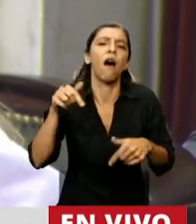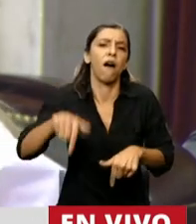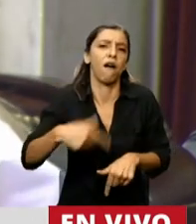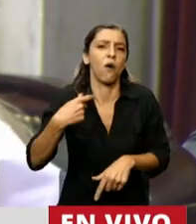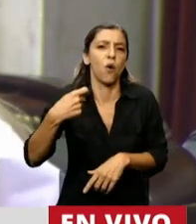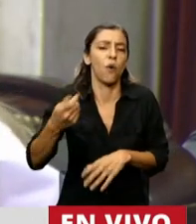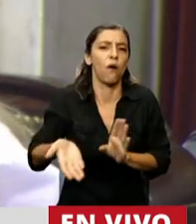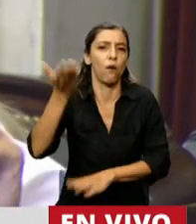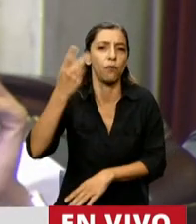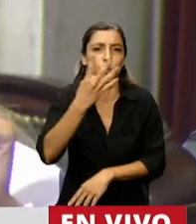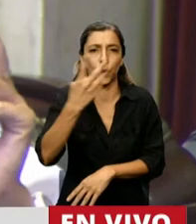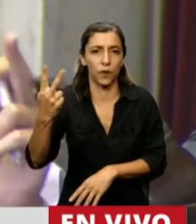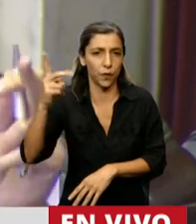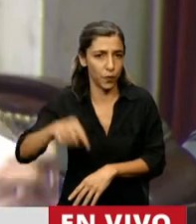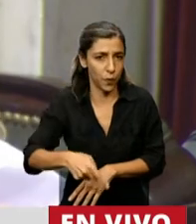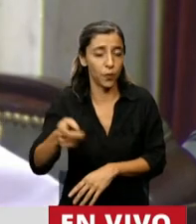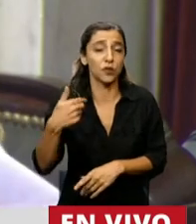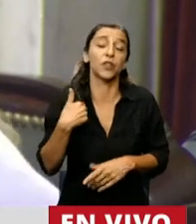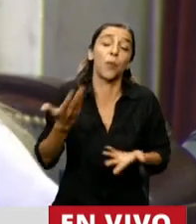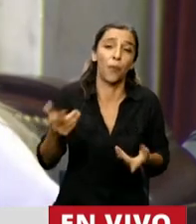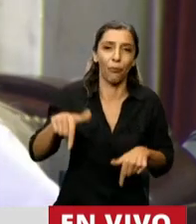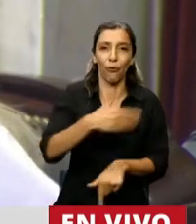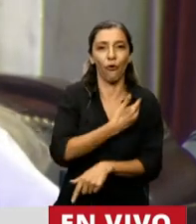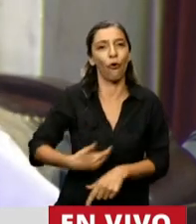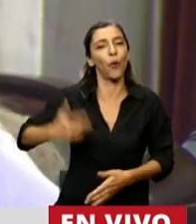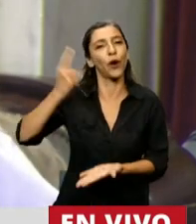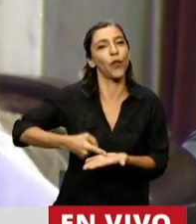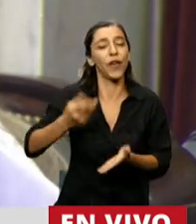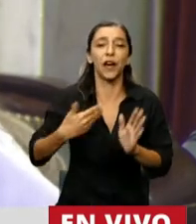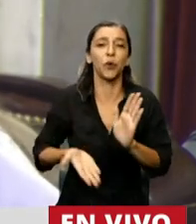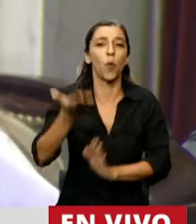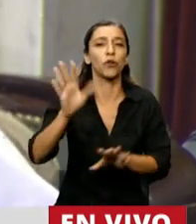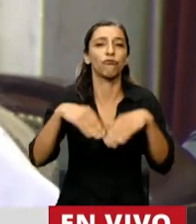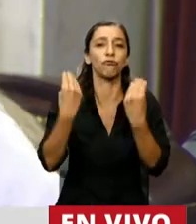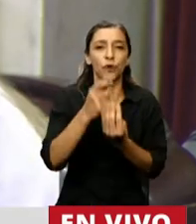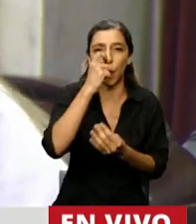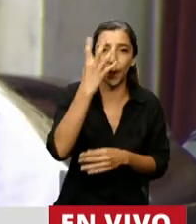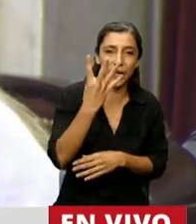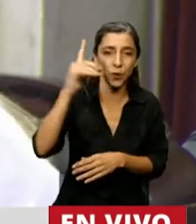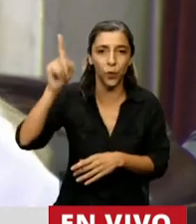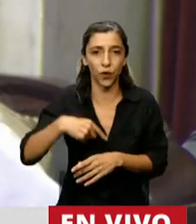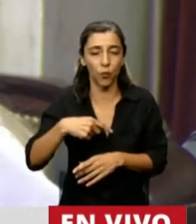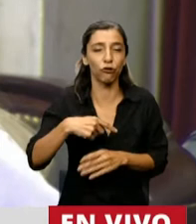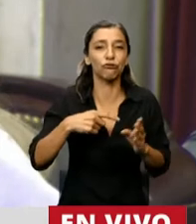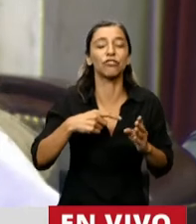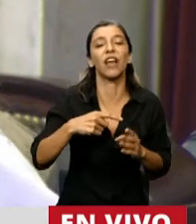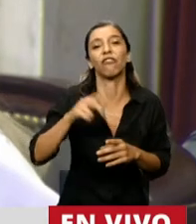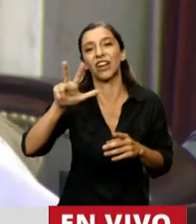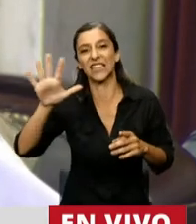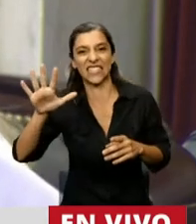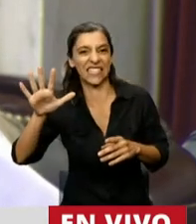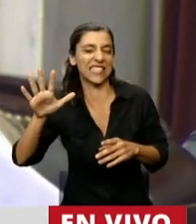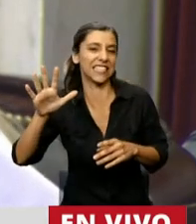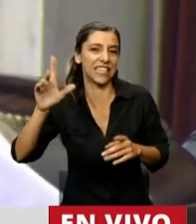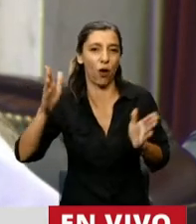tanto, los decretos de este gobierno solidario significaron un aumento del 24% en la máxima y del 35% en la mínima. Los jubilados